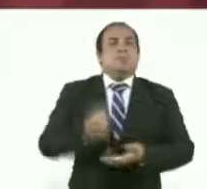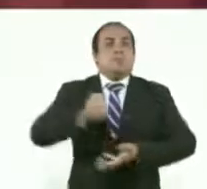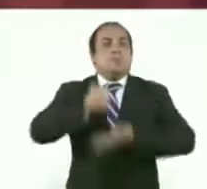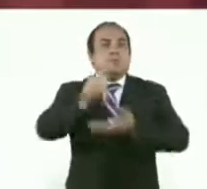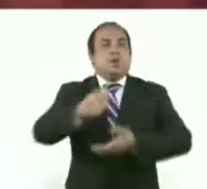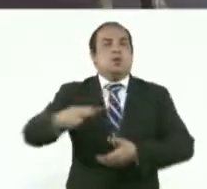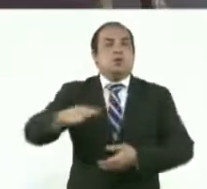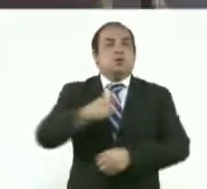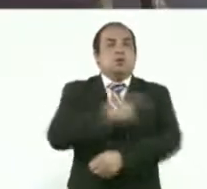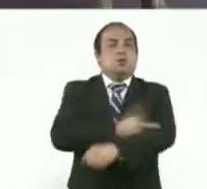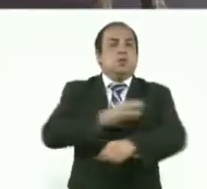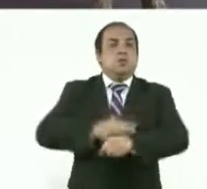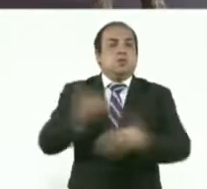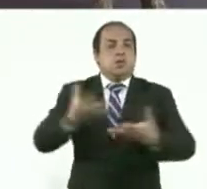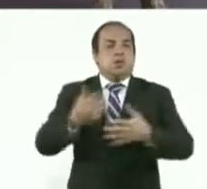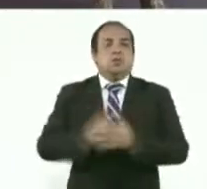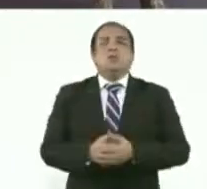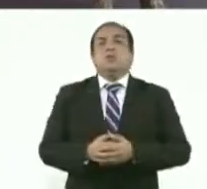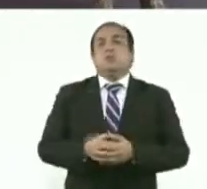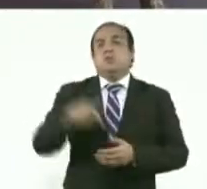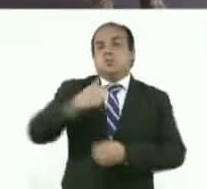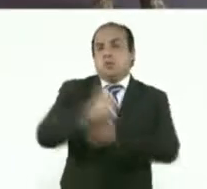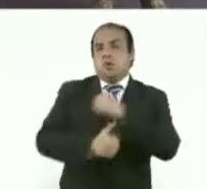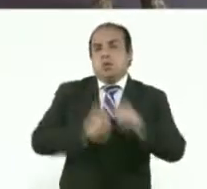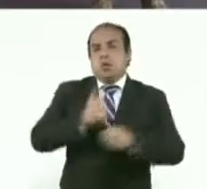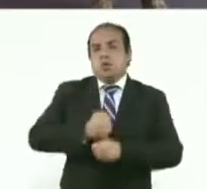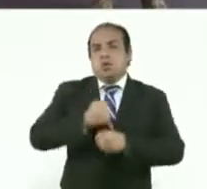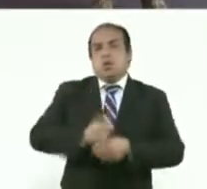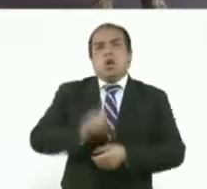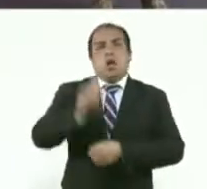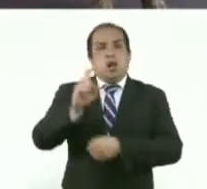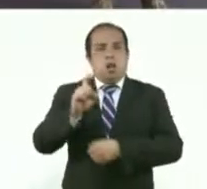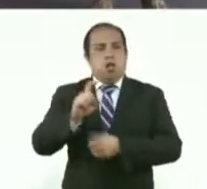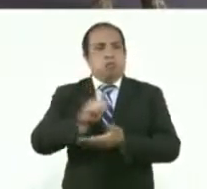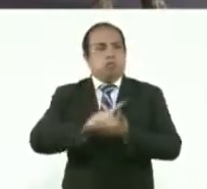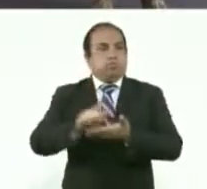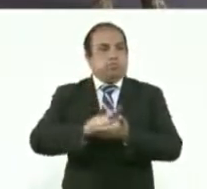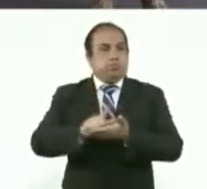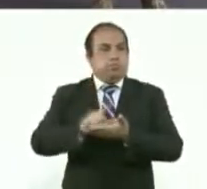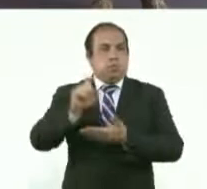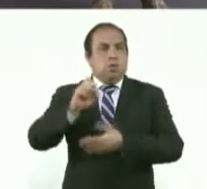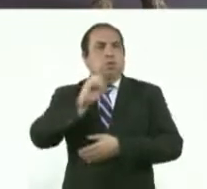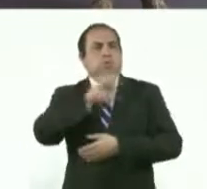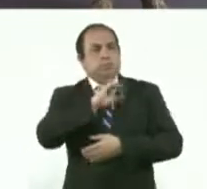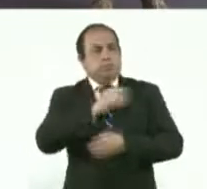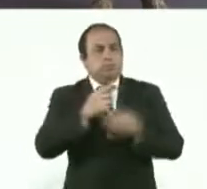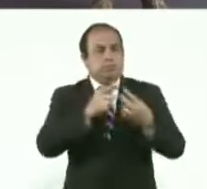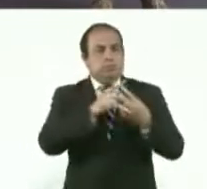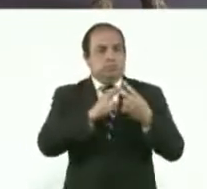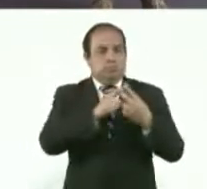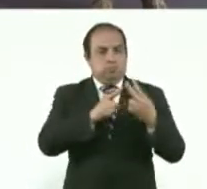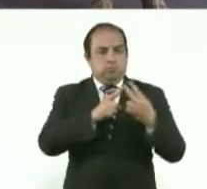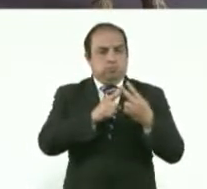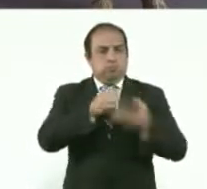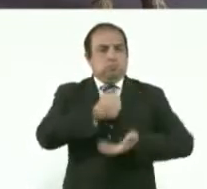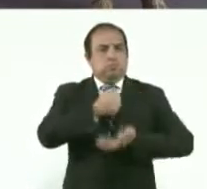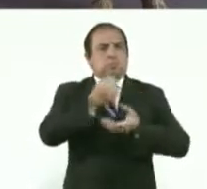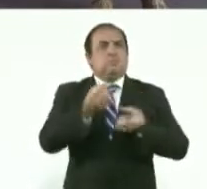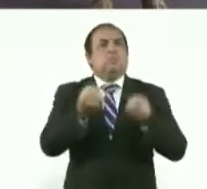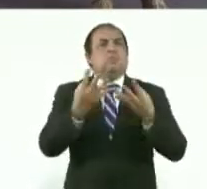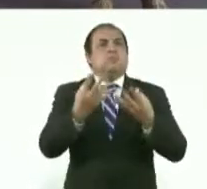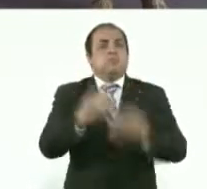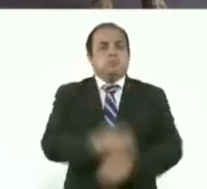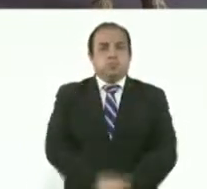incluida este año en agua potable y drenaje, son del orden de los 900. Casi,